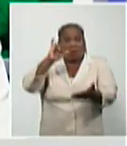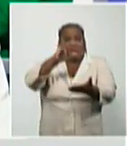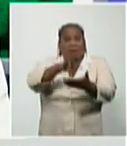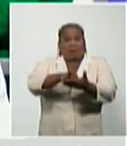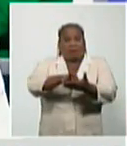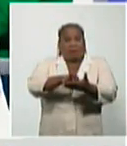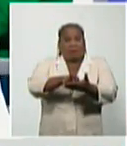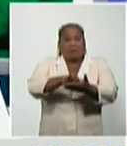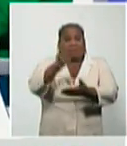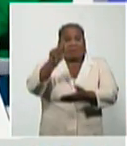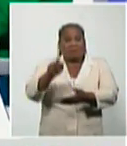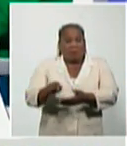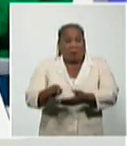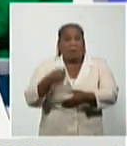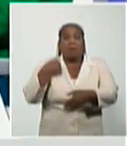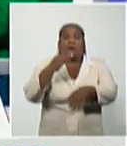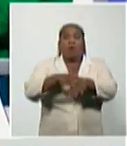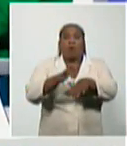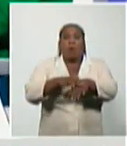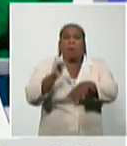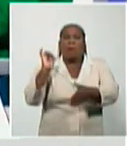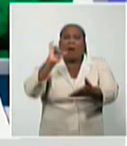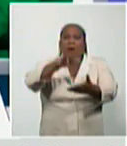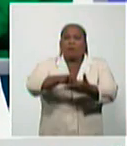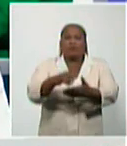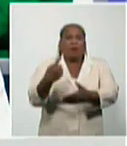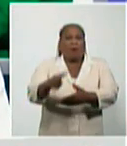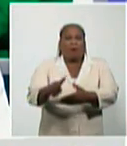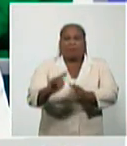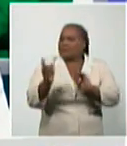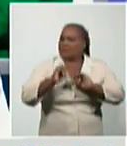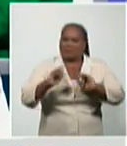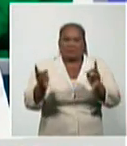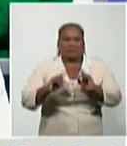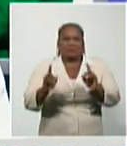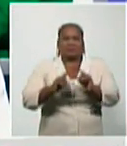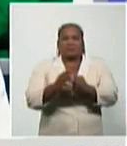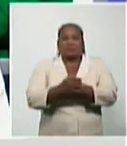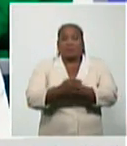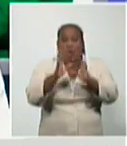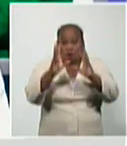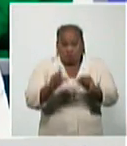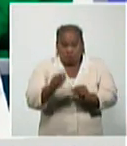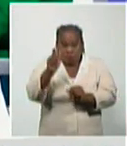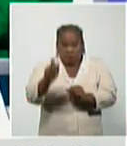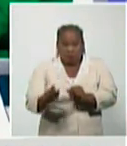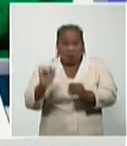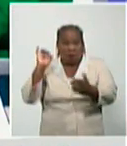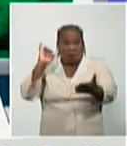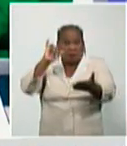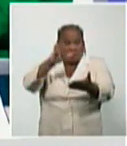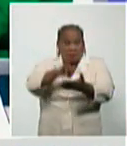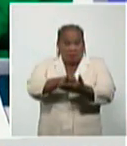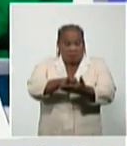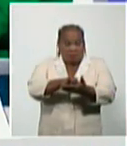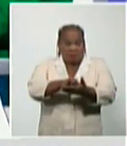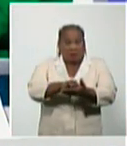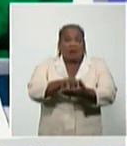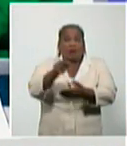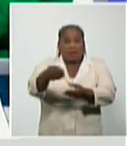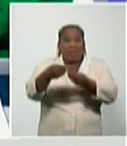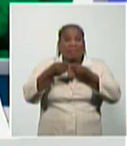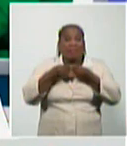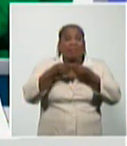los importados, pero ¿qué nos recibe? Porque además el número de importados que nos está aportando casos positivos, pues